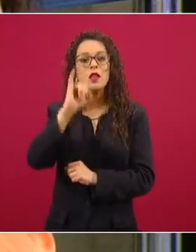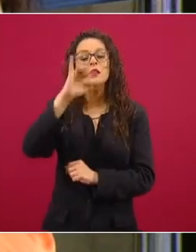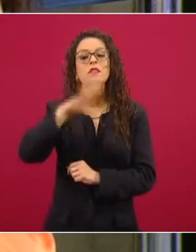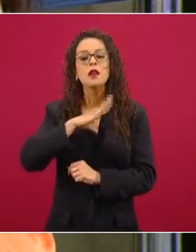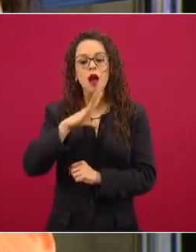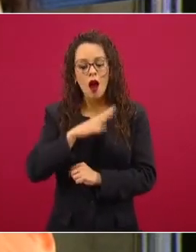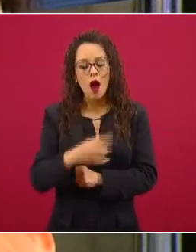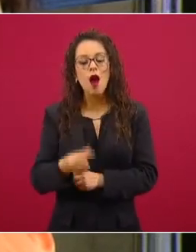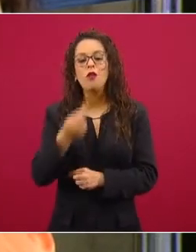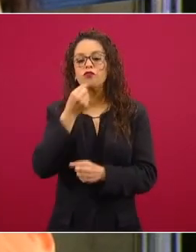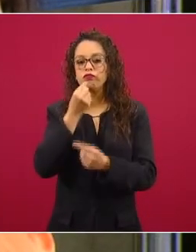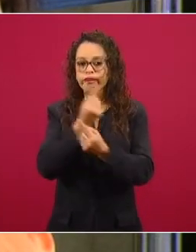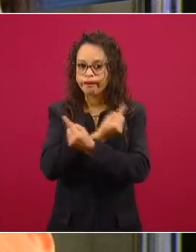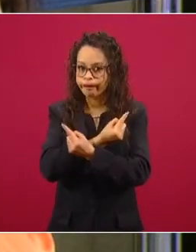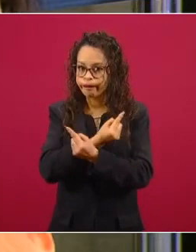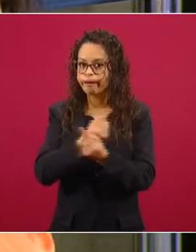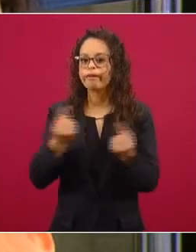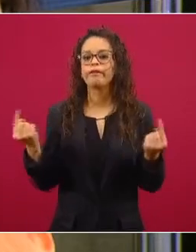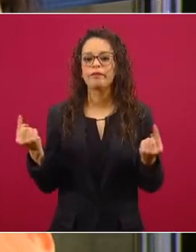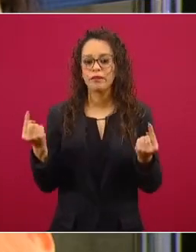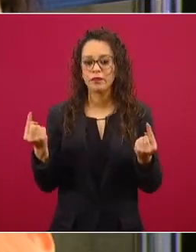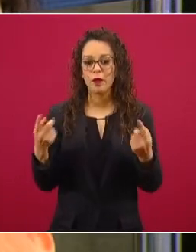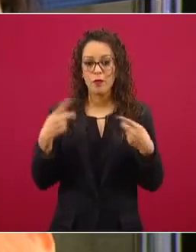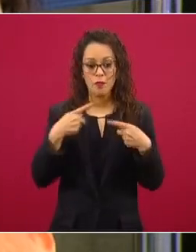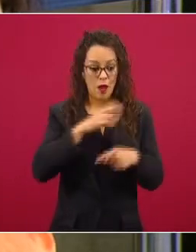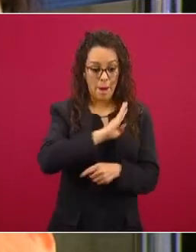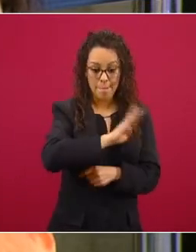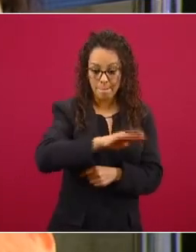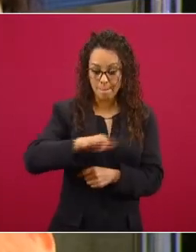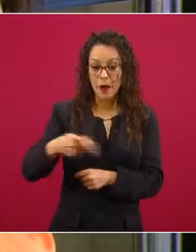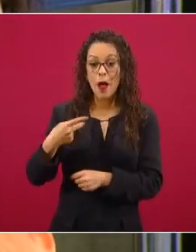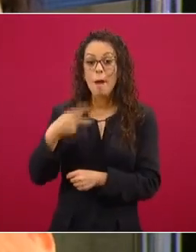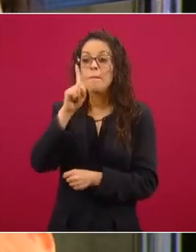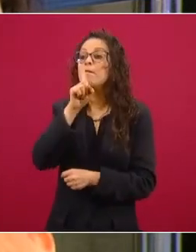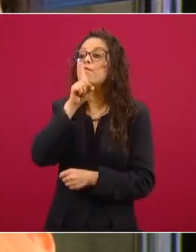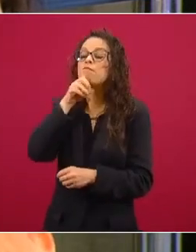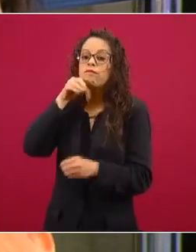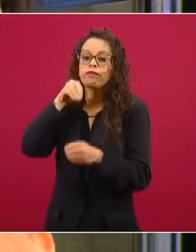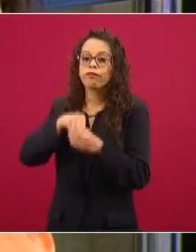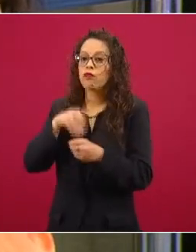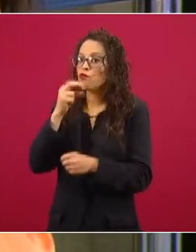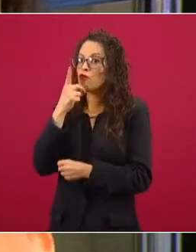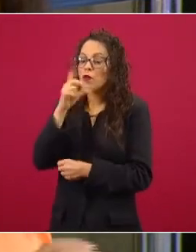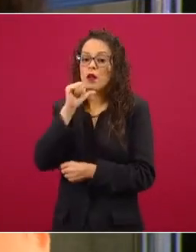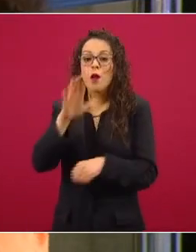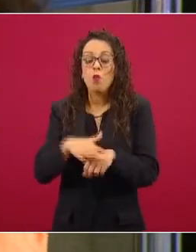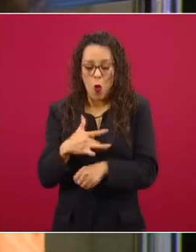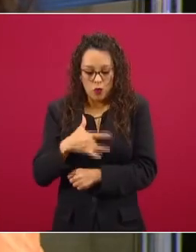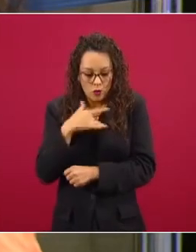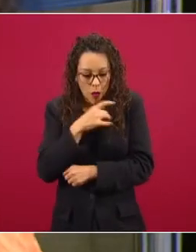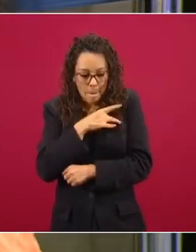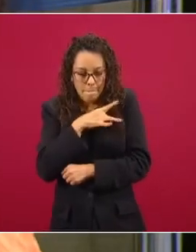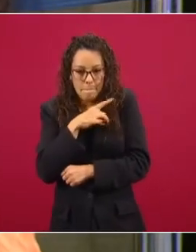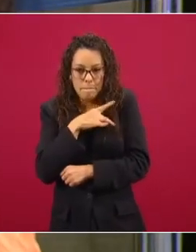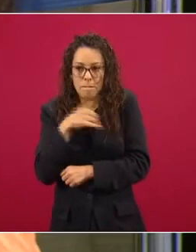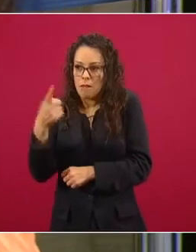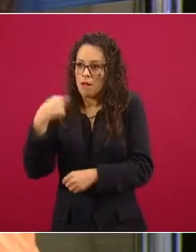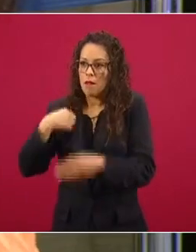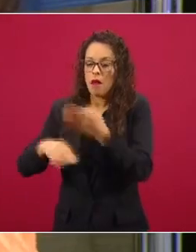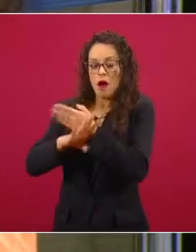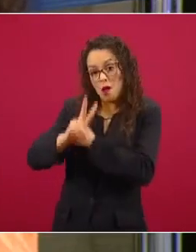edad entre las personas fallecidas, pero que no iban a decir nada porque tenían miedo y estaban amenazados. Eso fue lo que